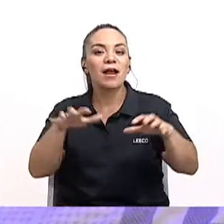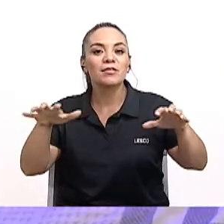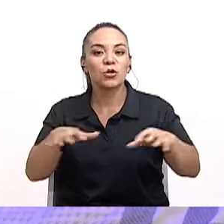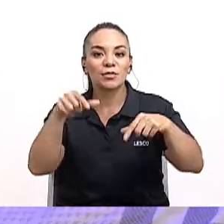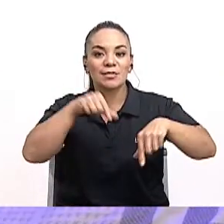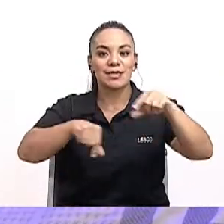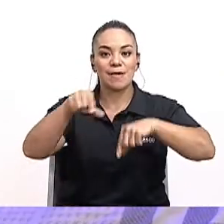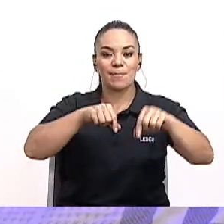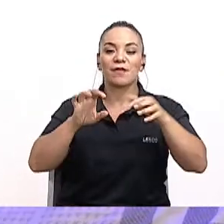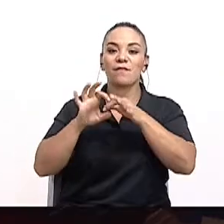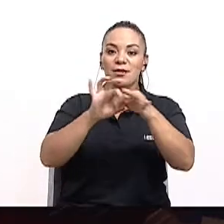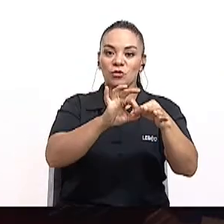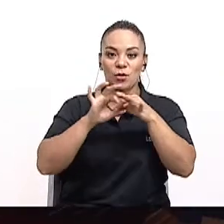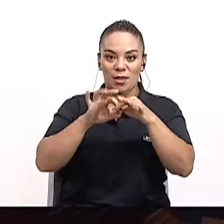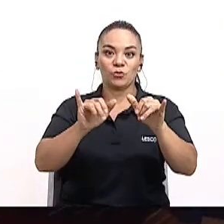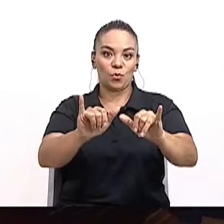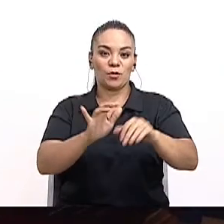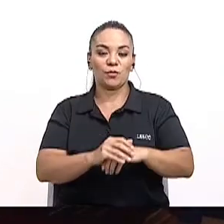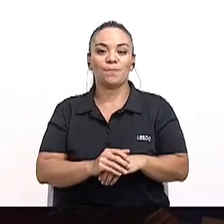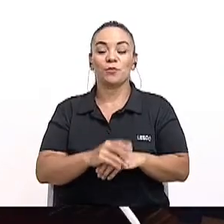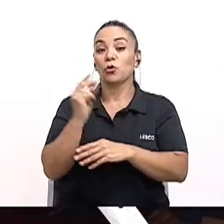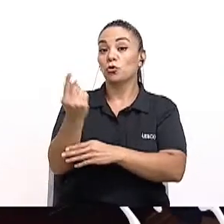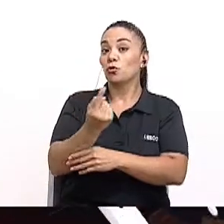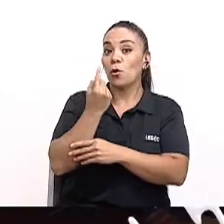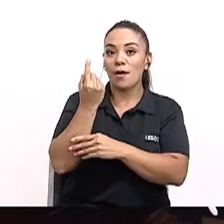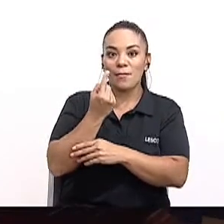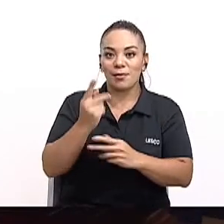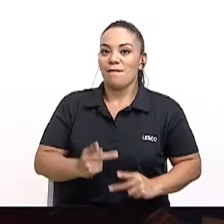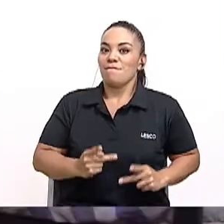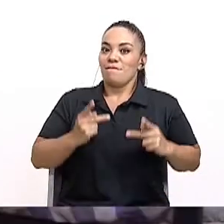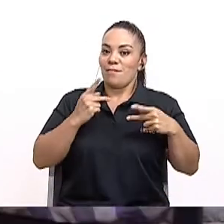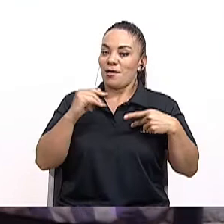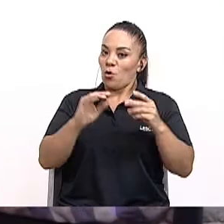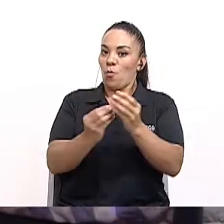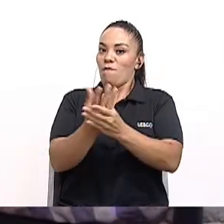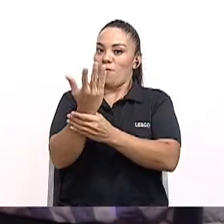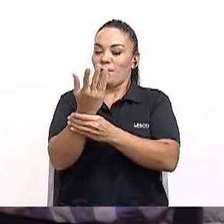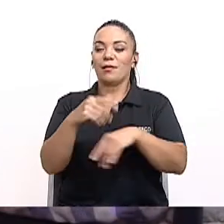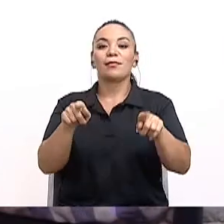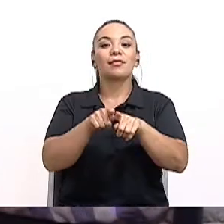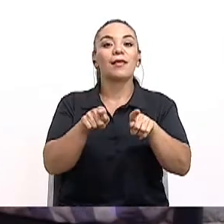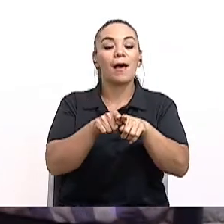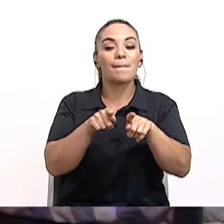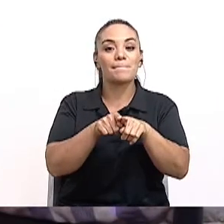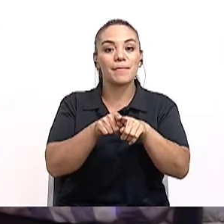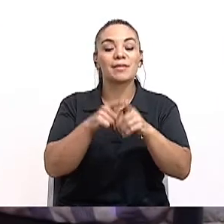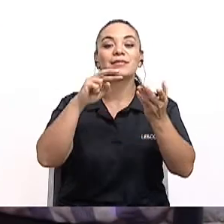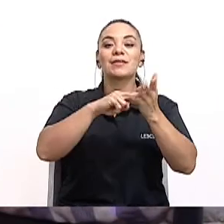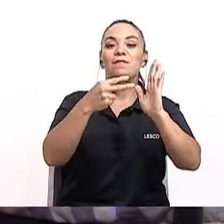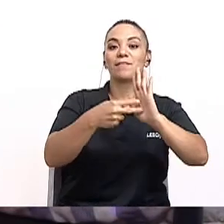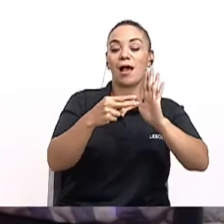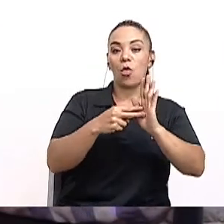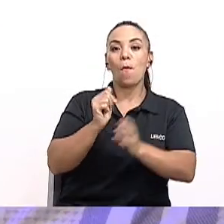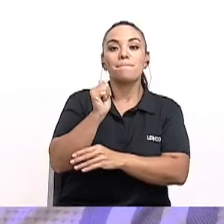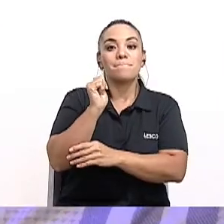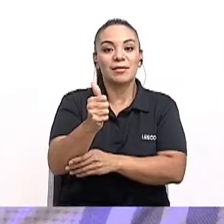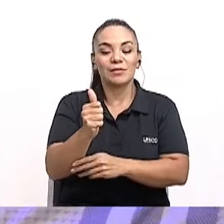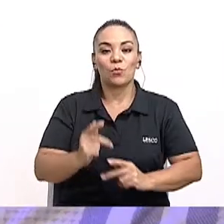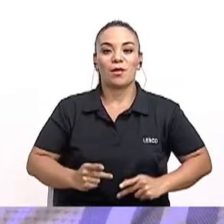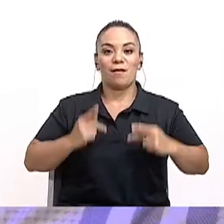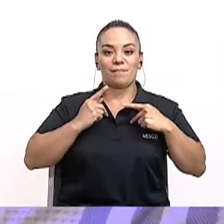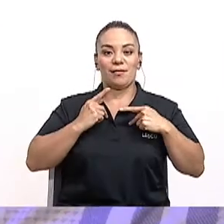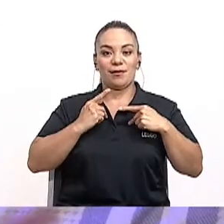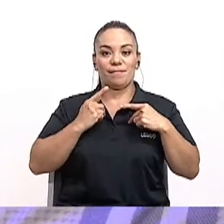químicas relacionadas con ella. Pero no solamente la vida como fuente, sino también el significado mismo de la vida. O